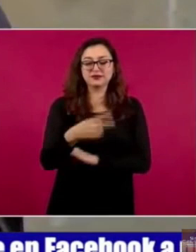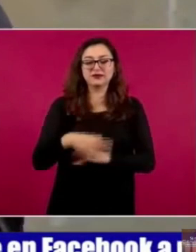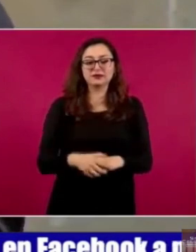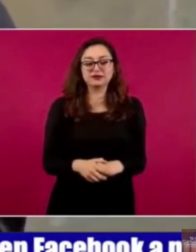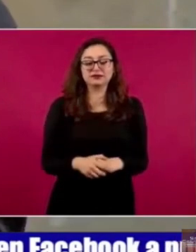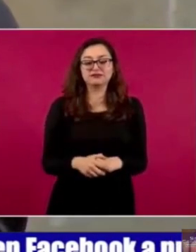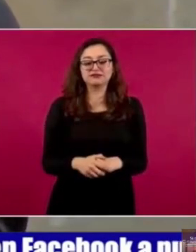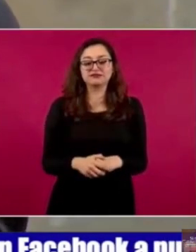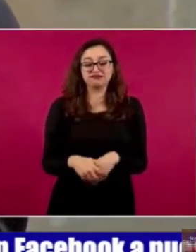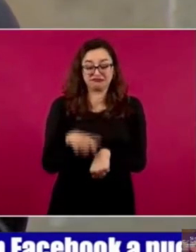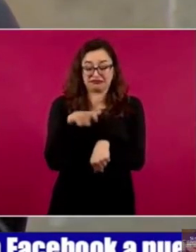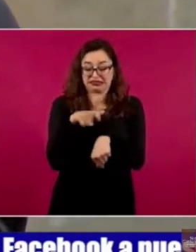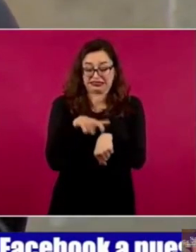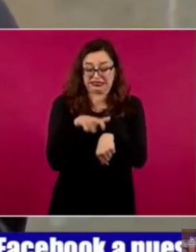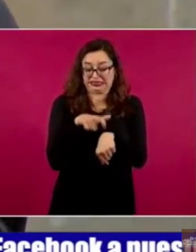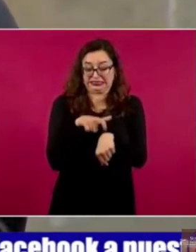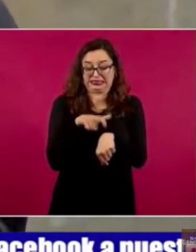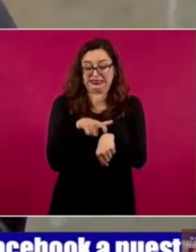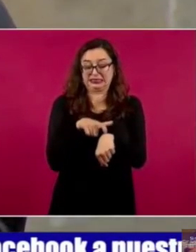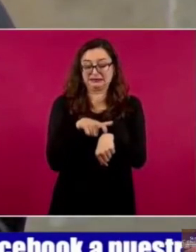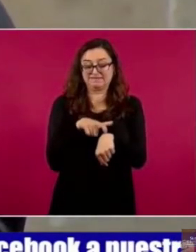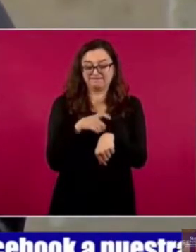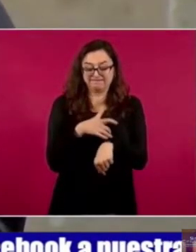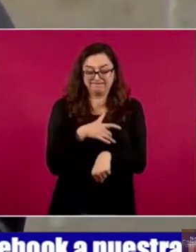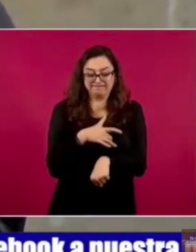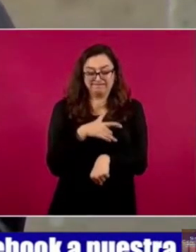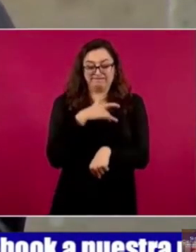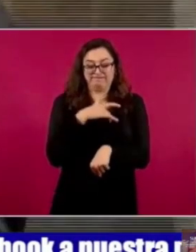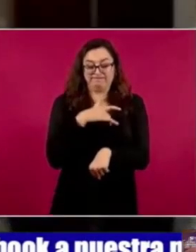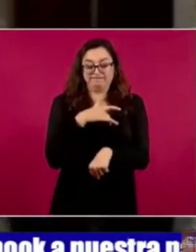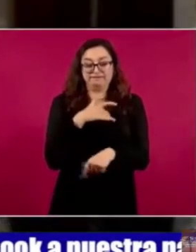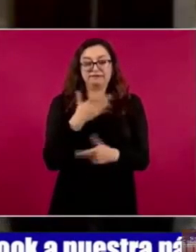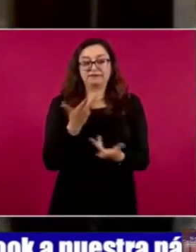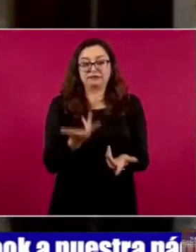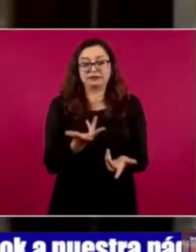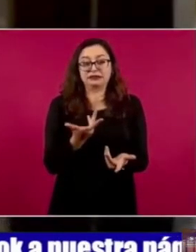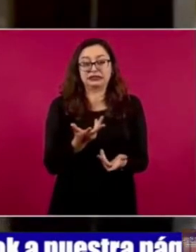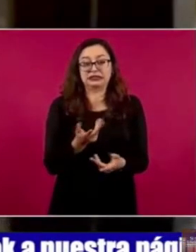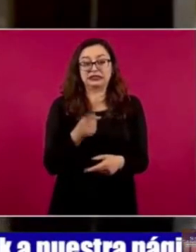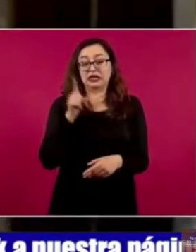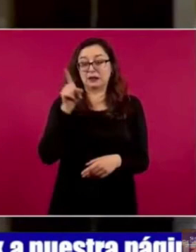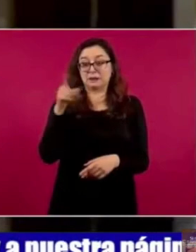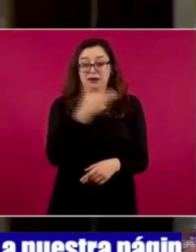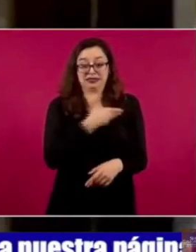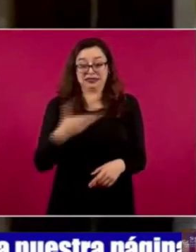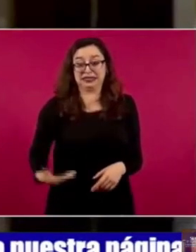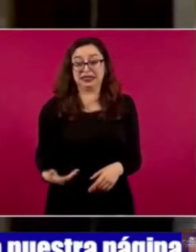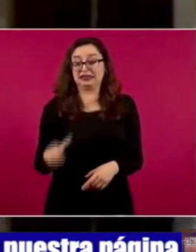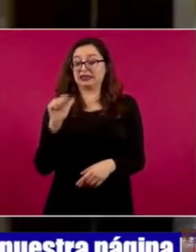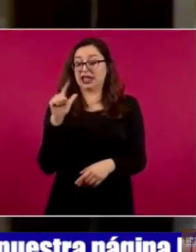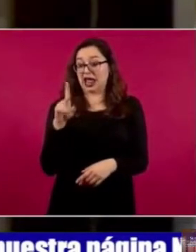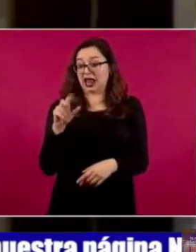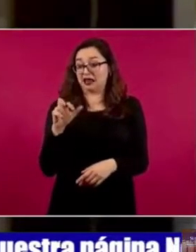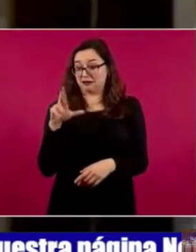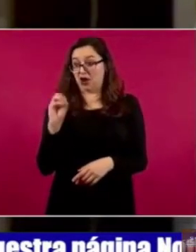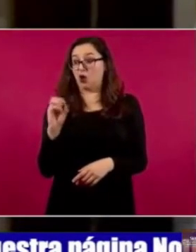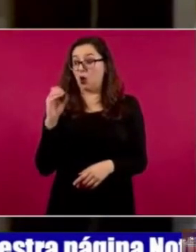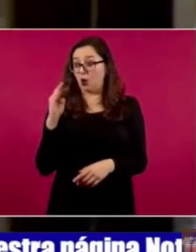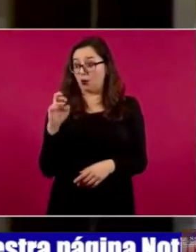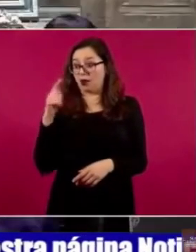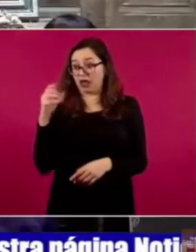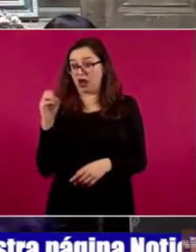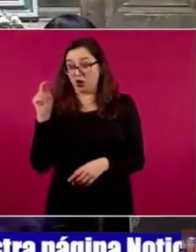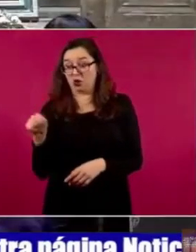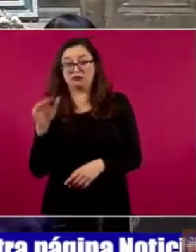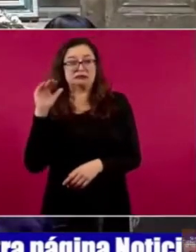prisión, en virtud de un indulto solicitado por el presidente Álvaro Obregón y concedido por el